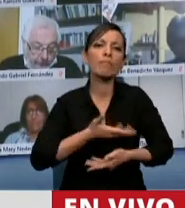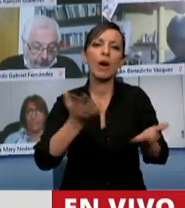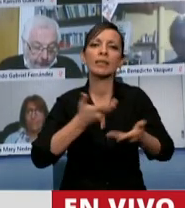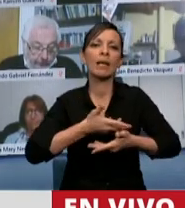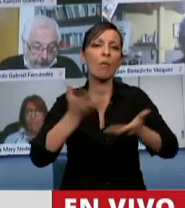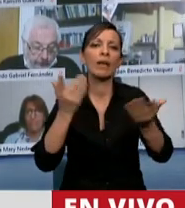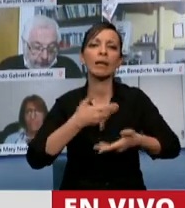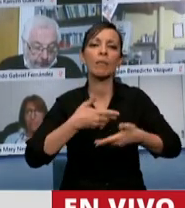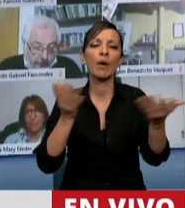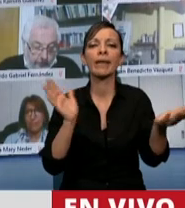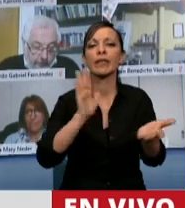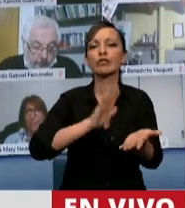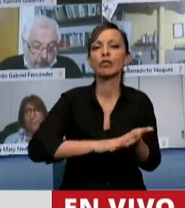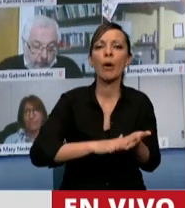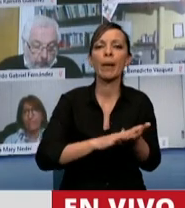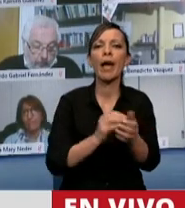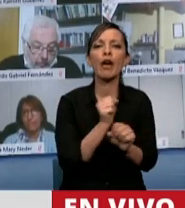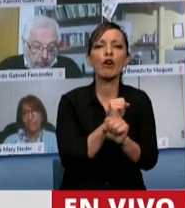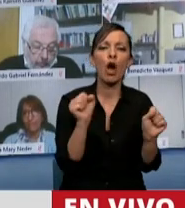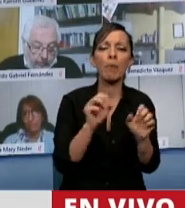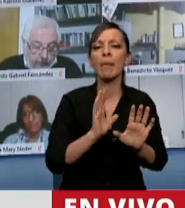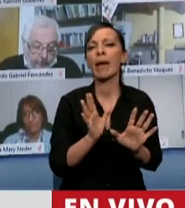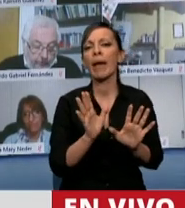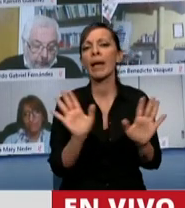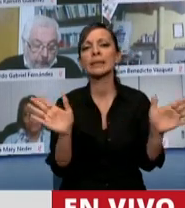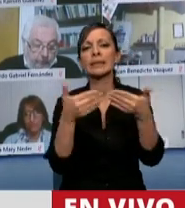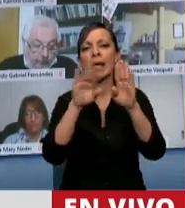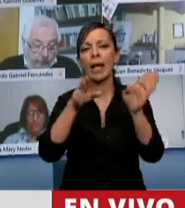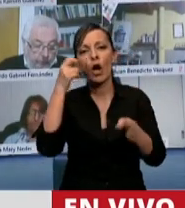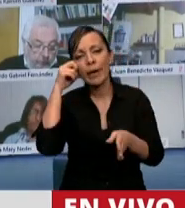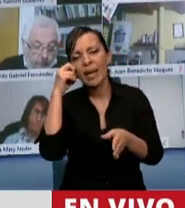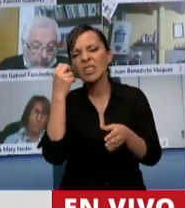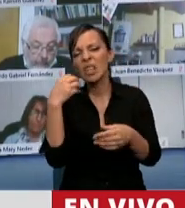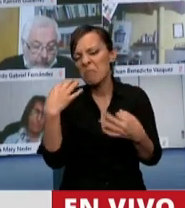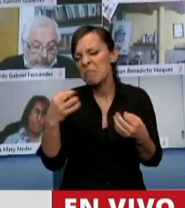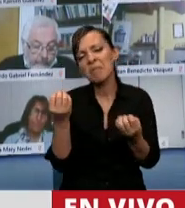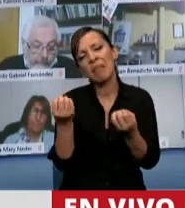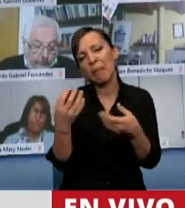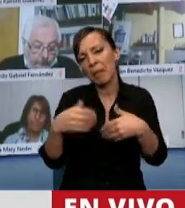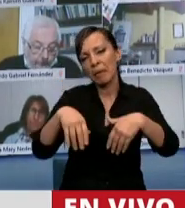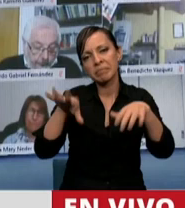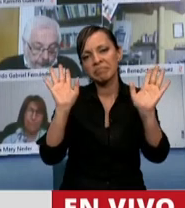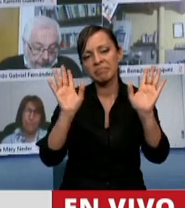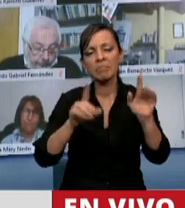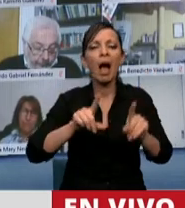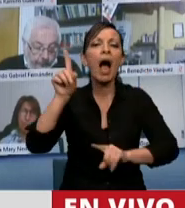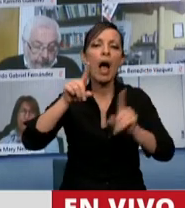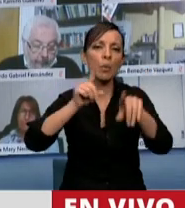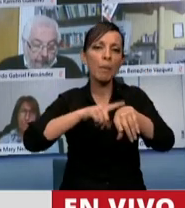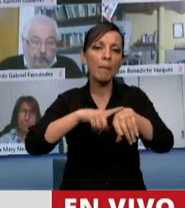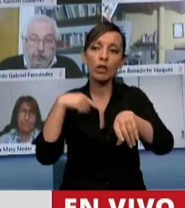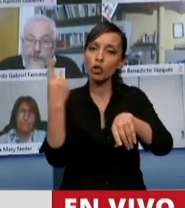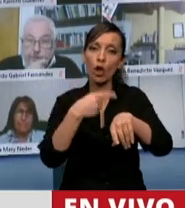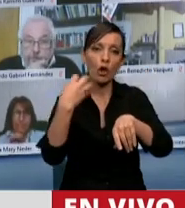de golpe de cierre del congreso y de esto y el otro pero también en algún momento tenemos que reflexionar todos